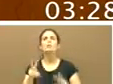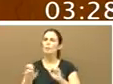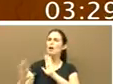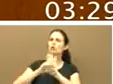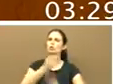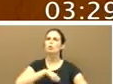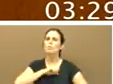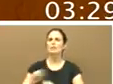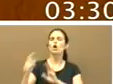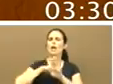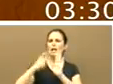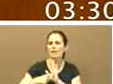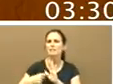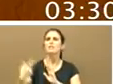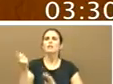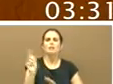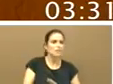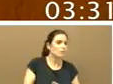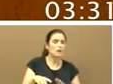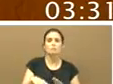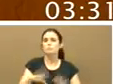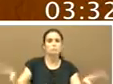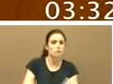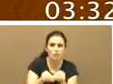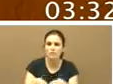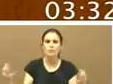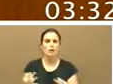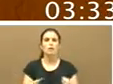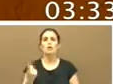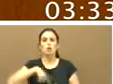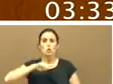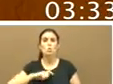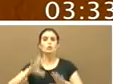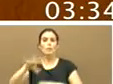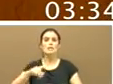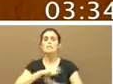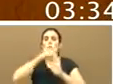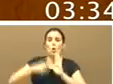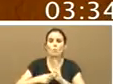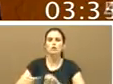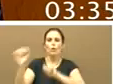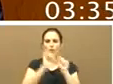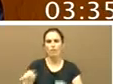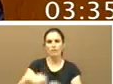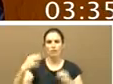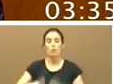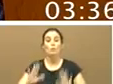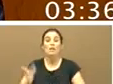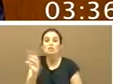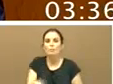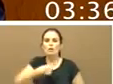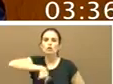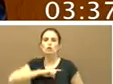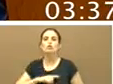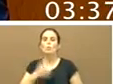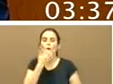Constitución, de sus leyes y, en definitiva, a la integridad de nuestro país. Pero es que, además, señorías, también nos estamos jugando mucho